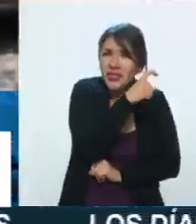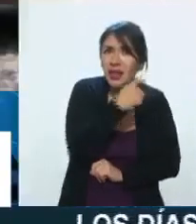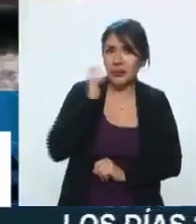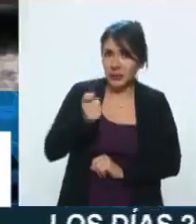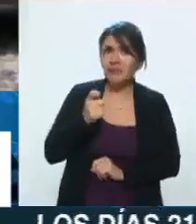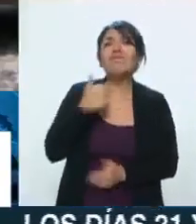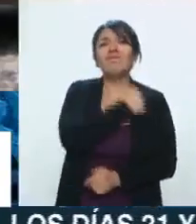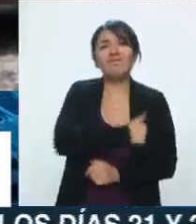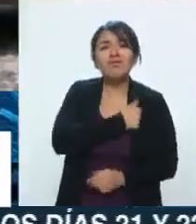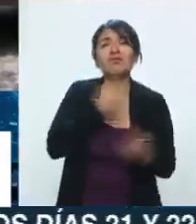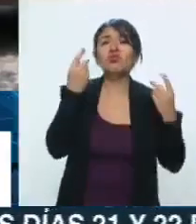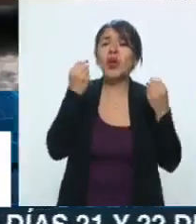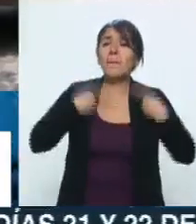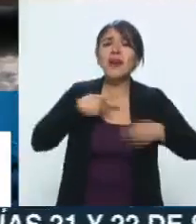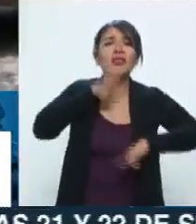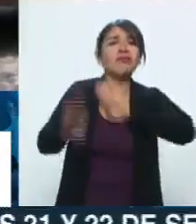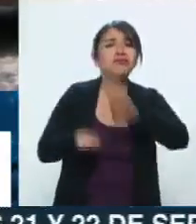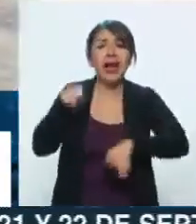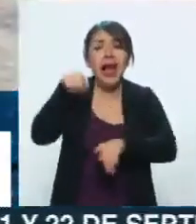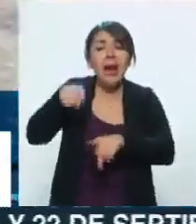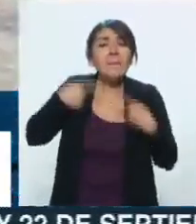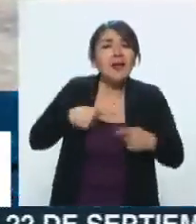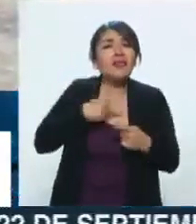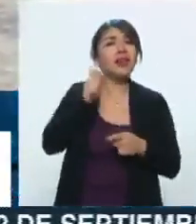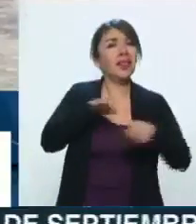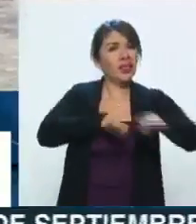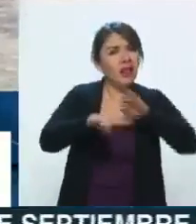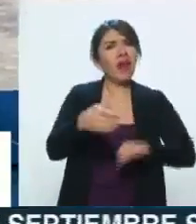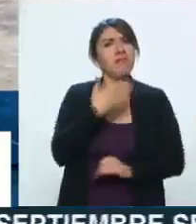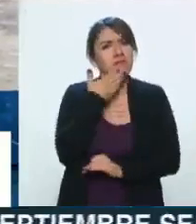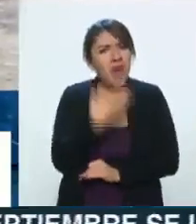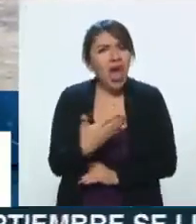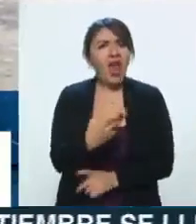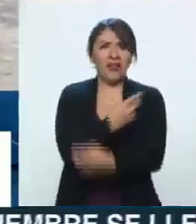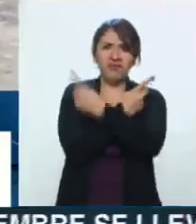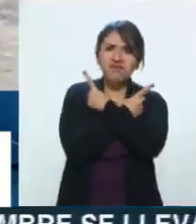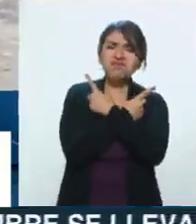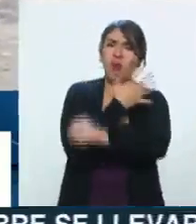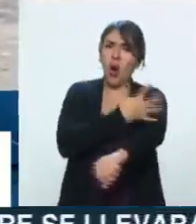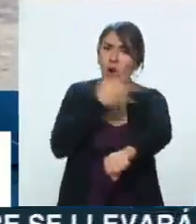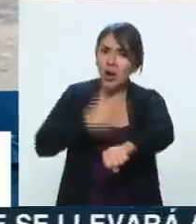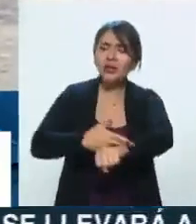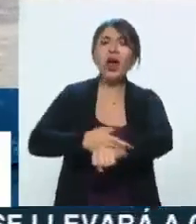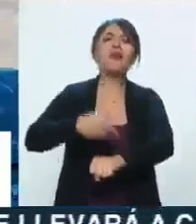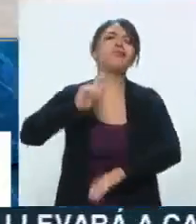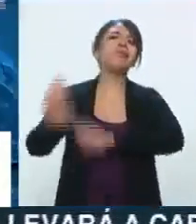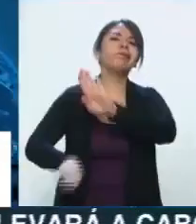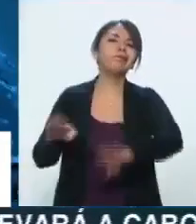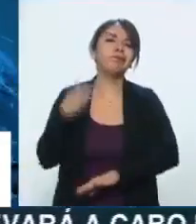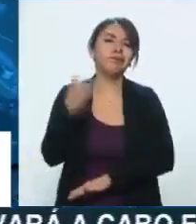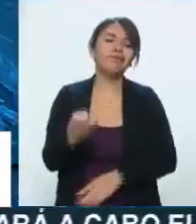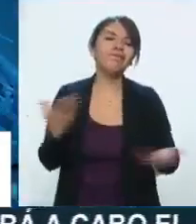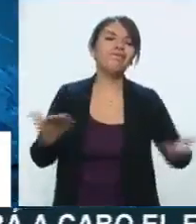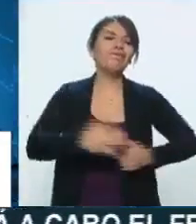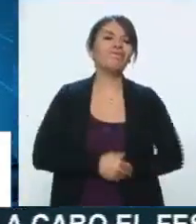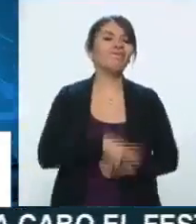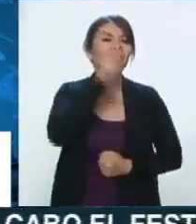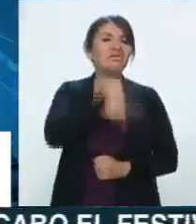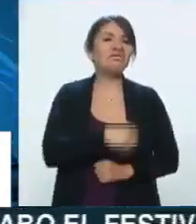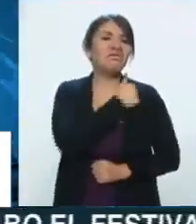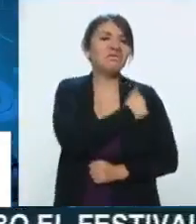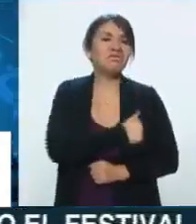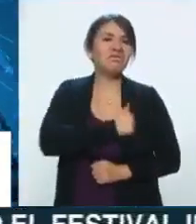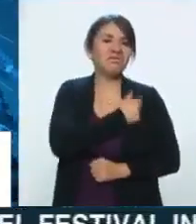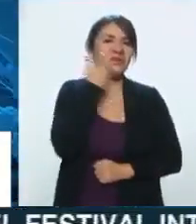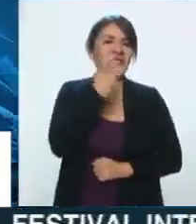vidas también de gente que está haciendo de manera correcta y honesta su trabajo. Marta Zamarripa,